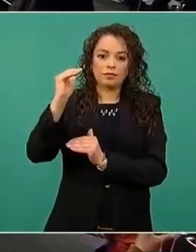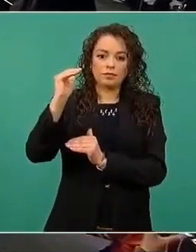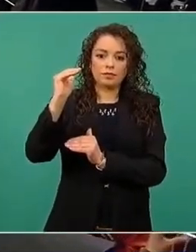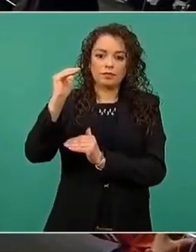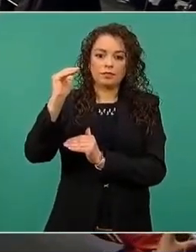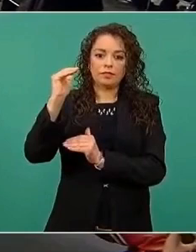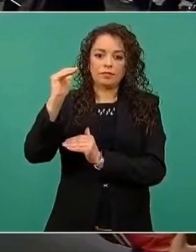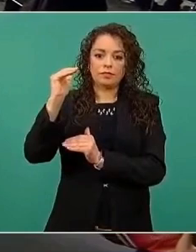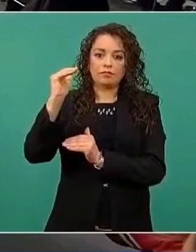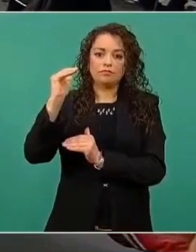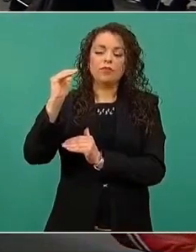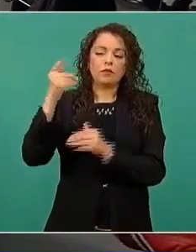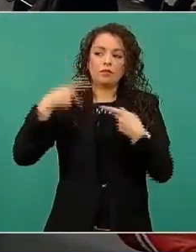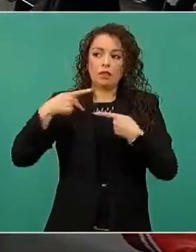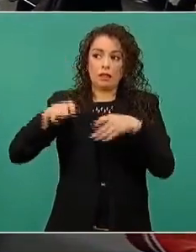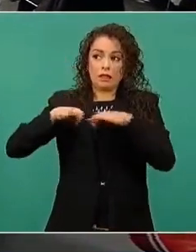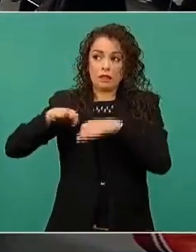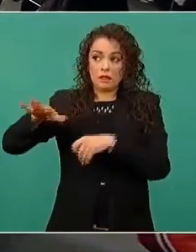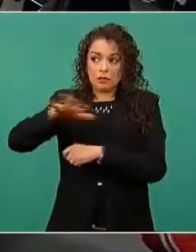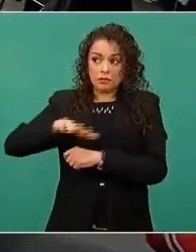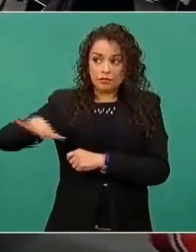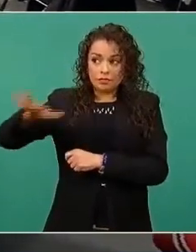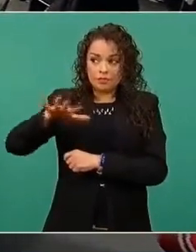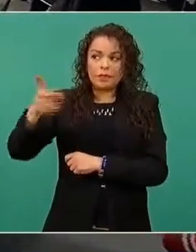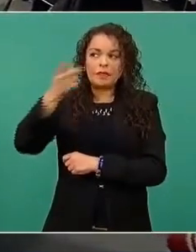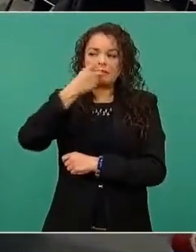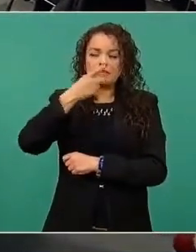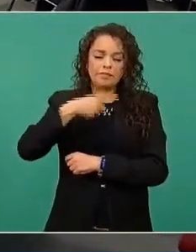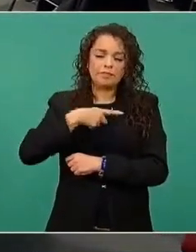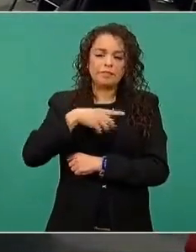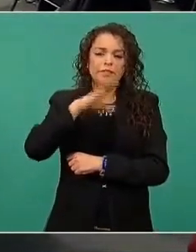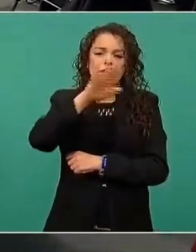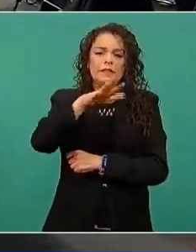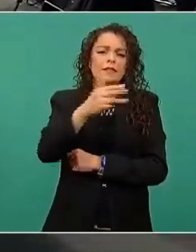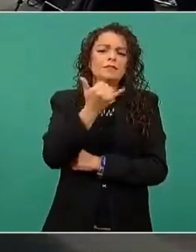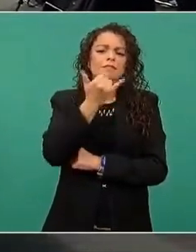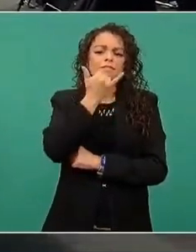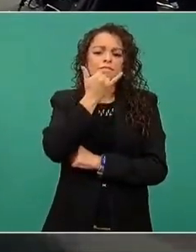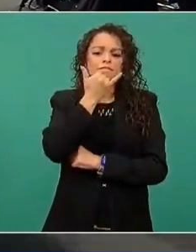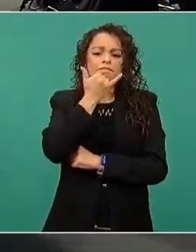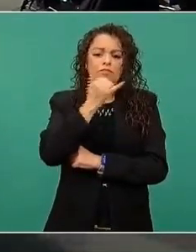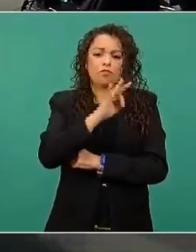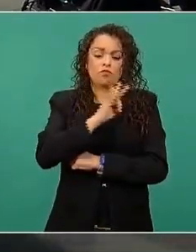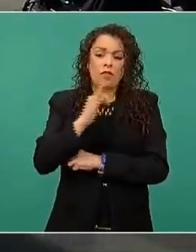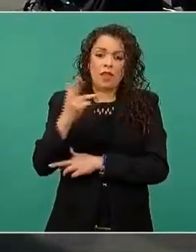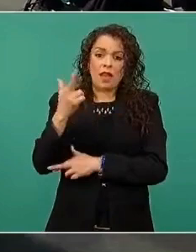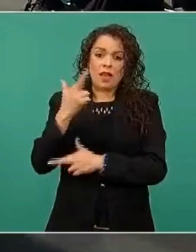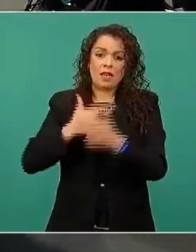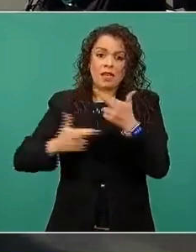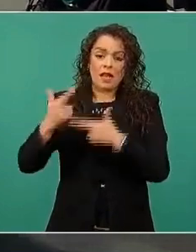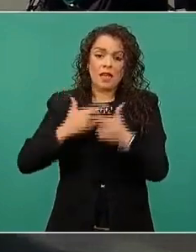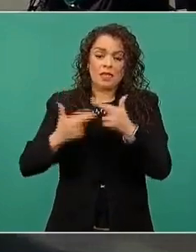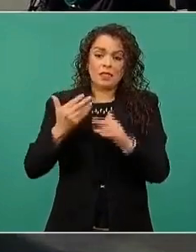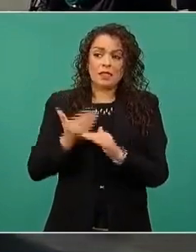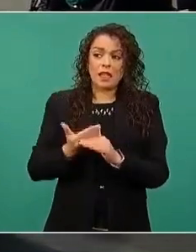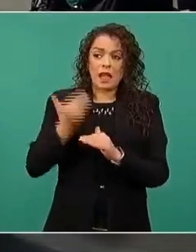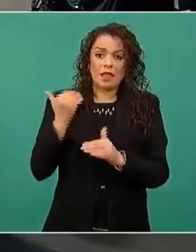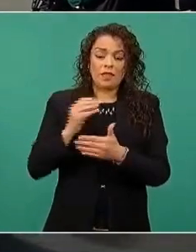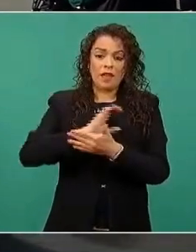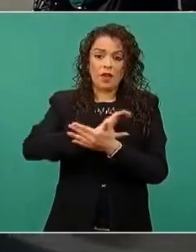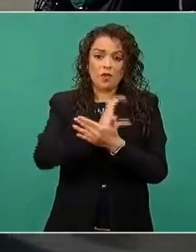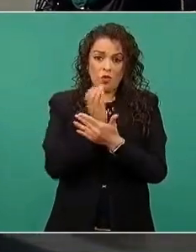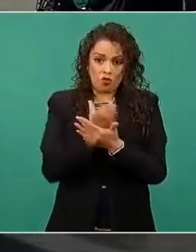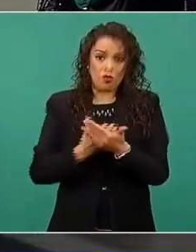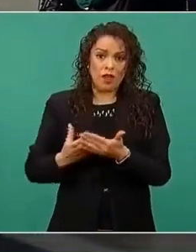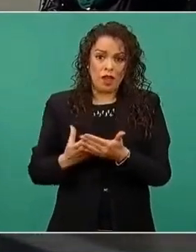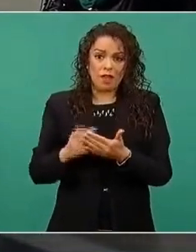me plantearon los trabajadores de que querían que se regresara al contrato colectivo